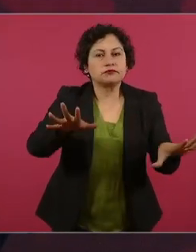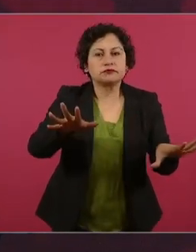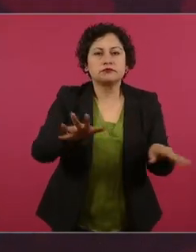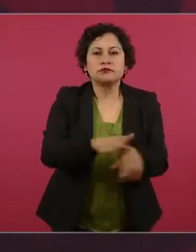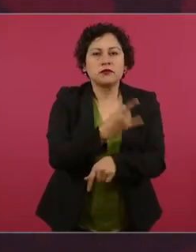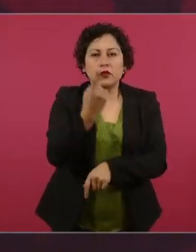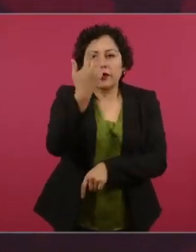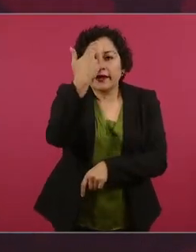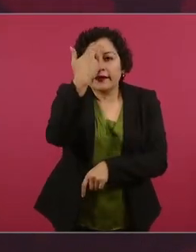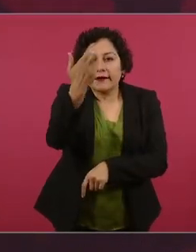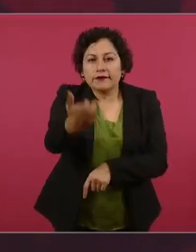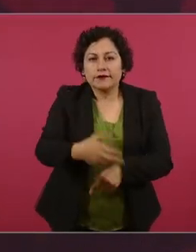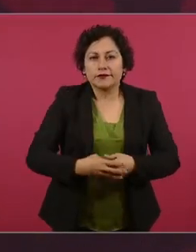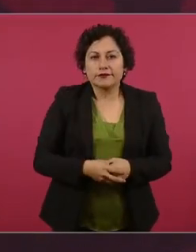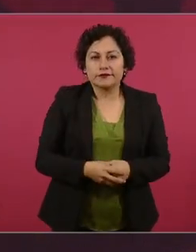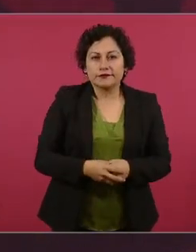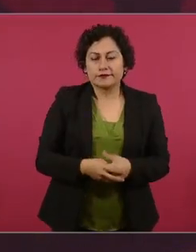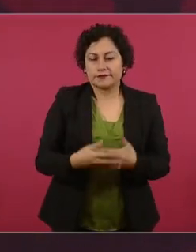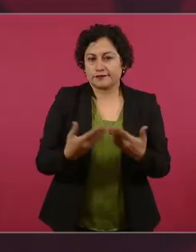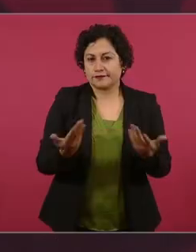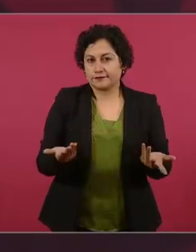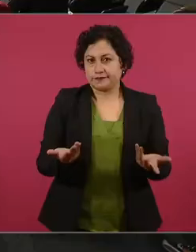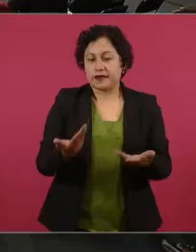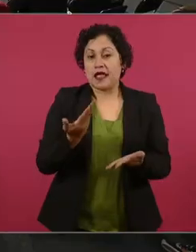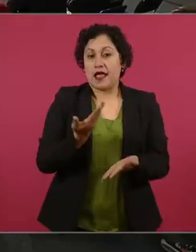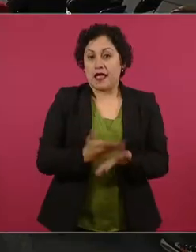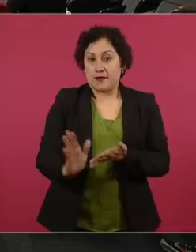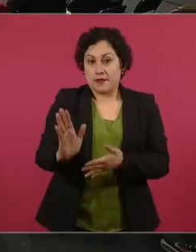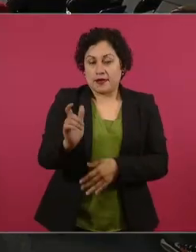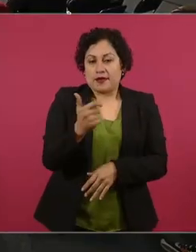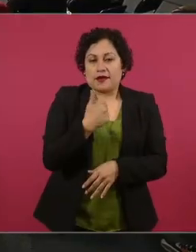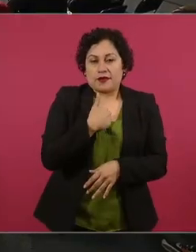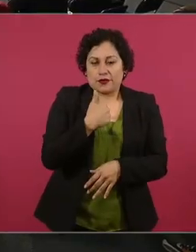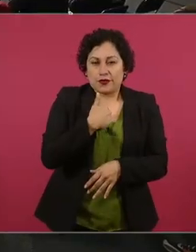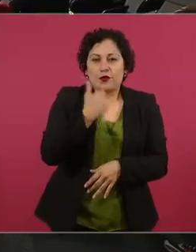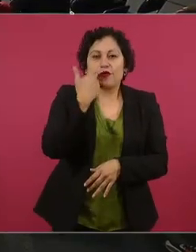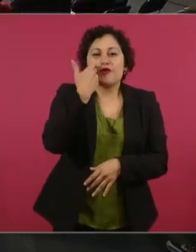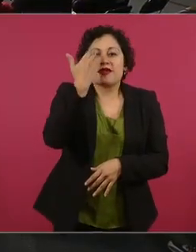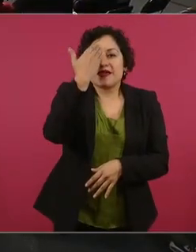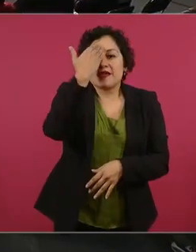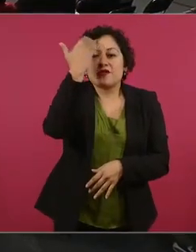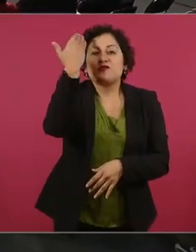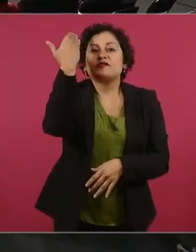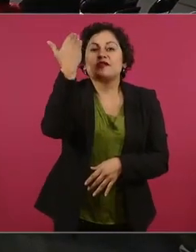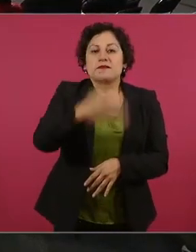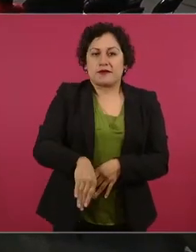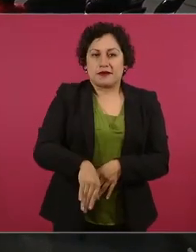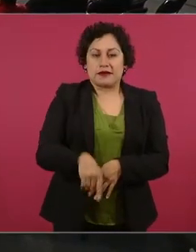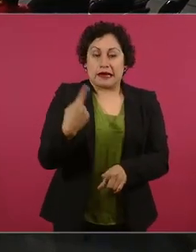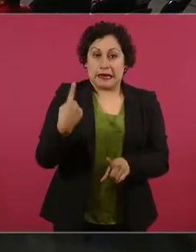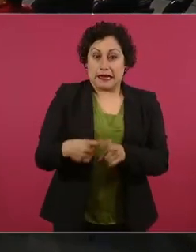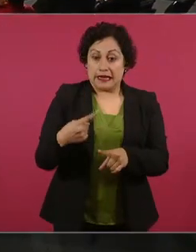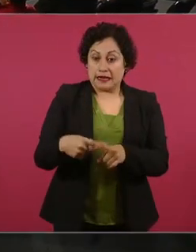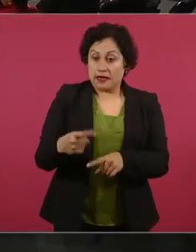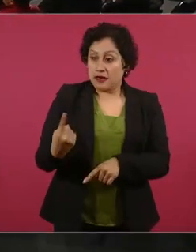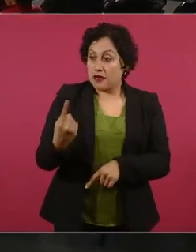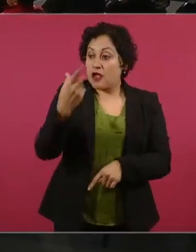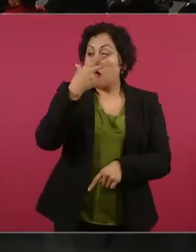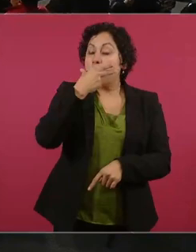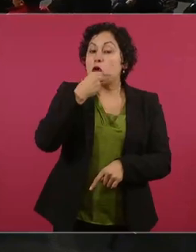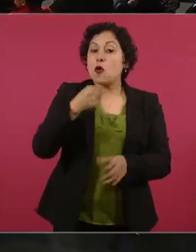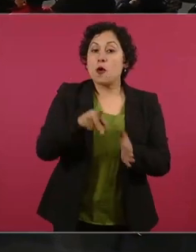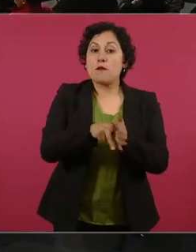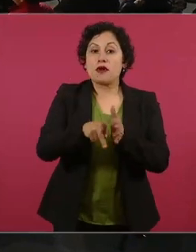Y además, a mí me gustaría que me aclarara el periodista, porque él podría ayudar mucho, además